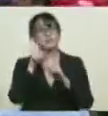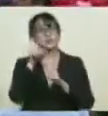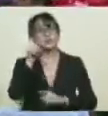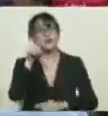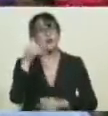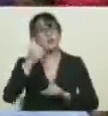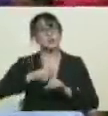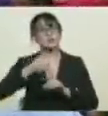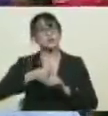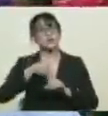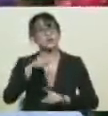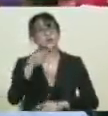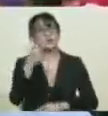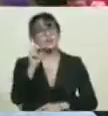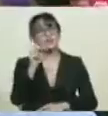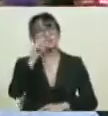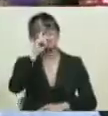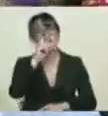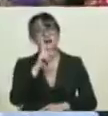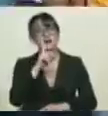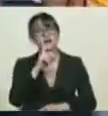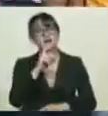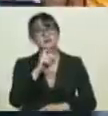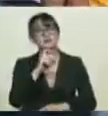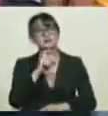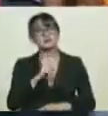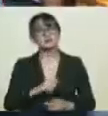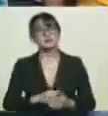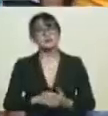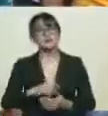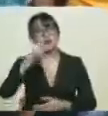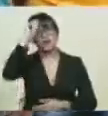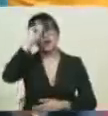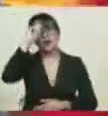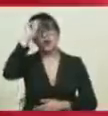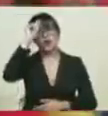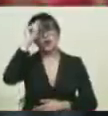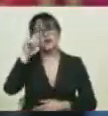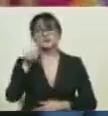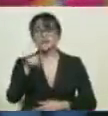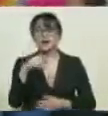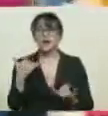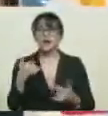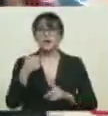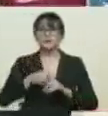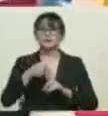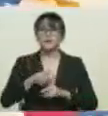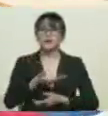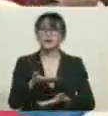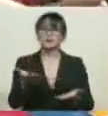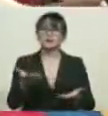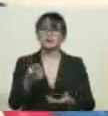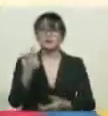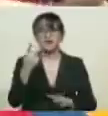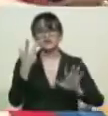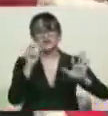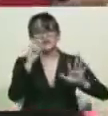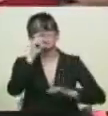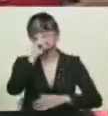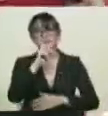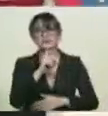Tú tienes 20 años, muchacho, el de la gorra. Es por ti que estamos luchando. Tú tienes 70